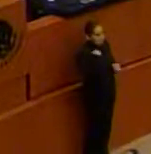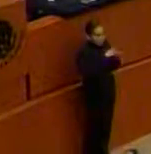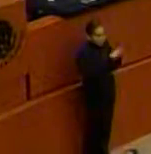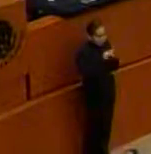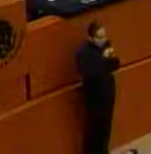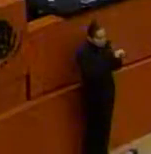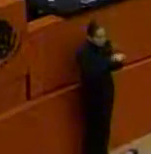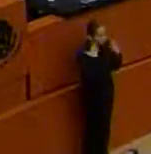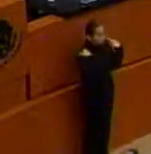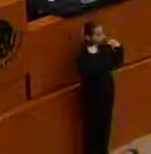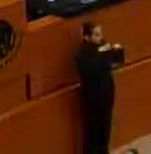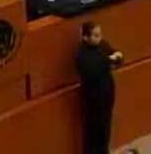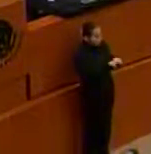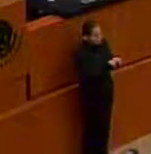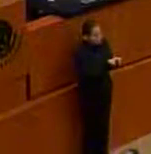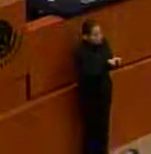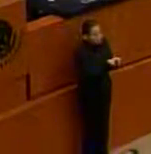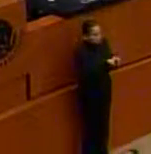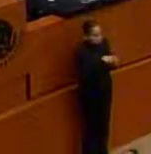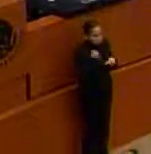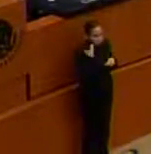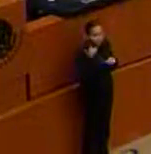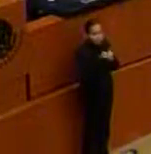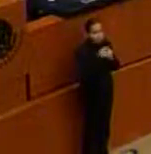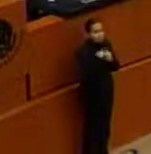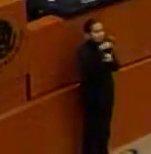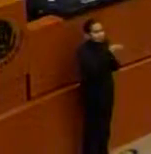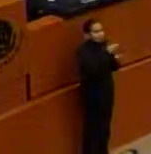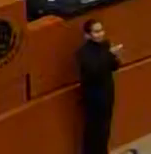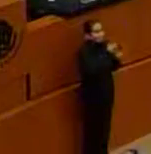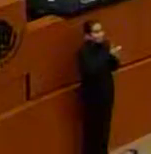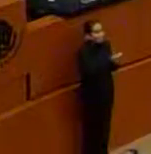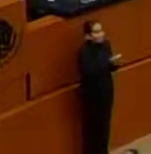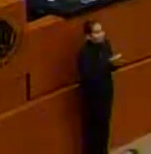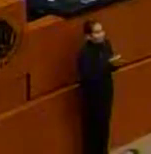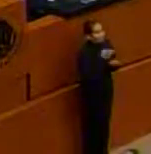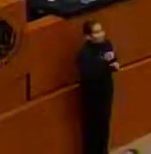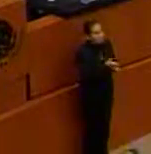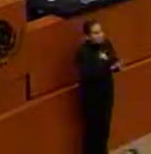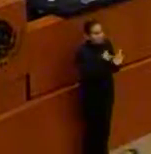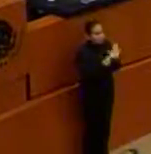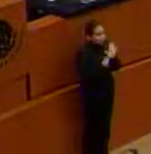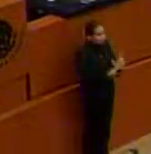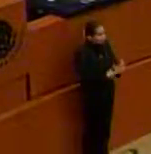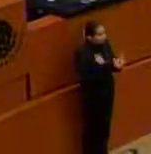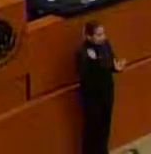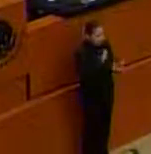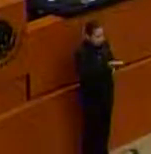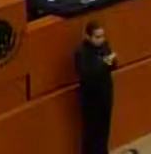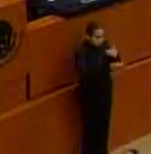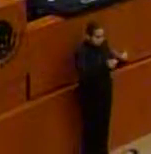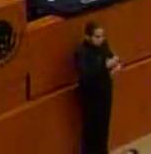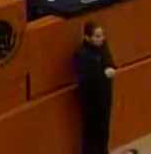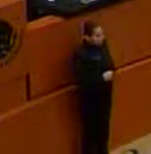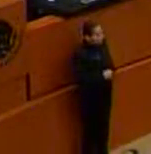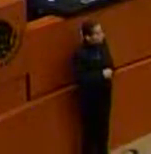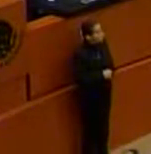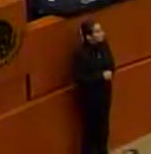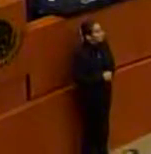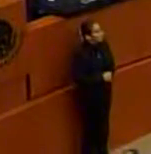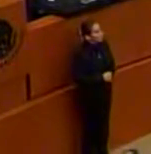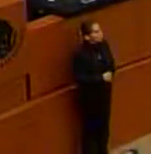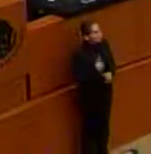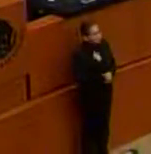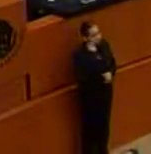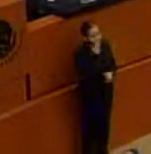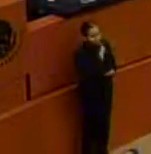a reuniones académicas y a foros como estos están presentando ya algunos resultados.